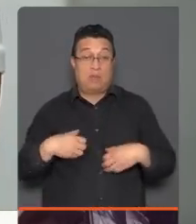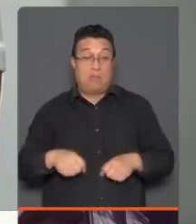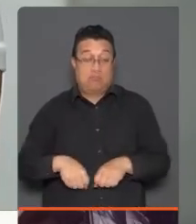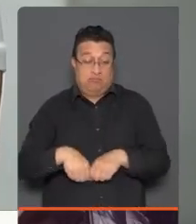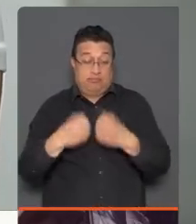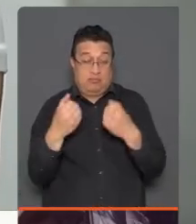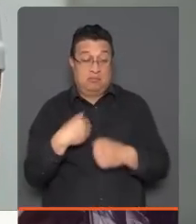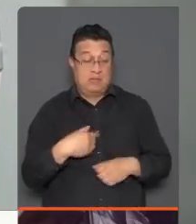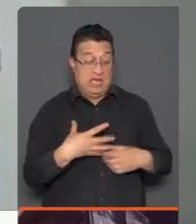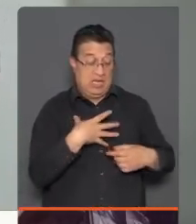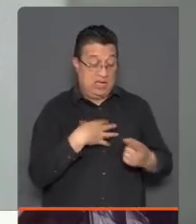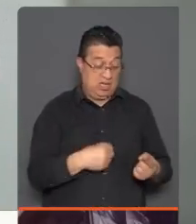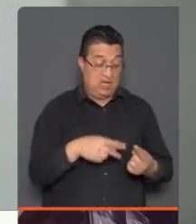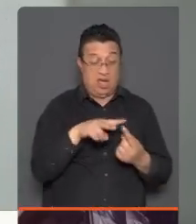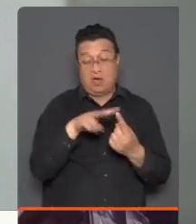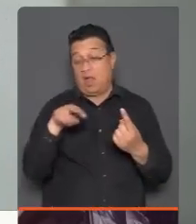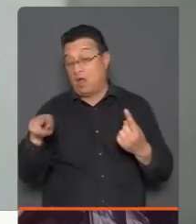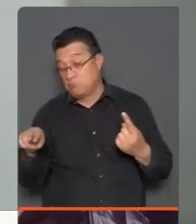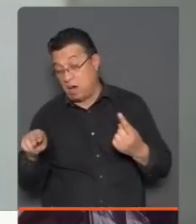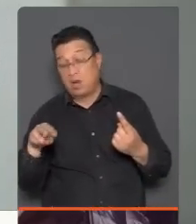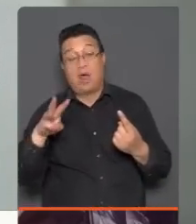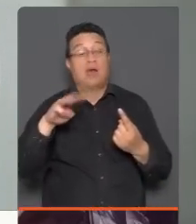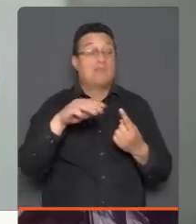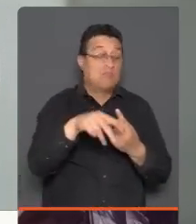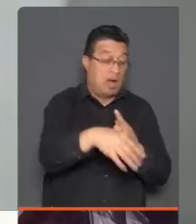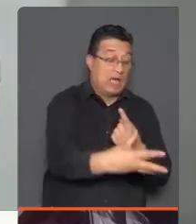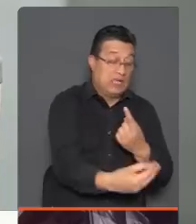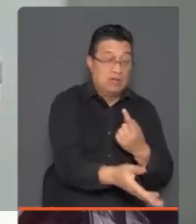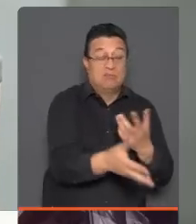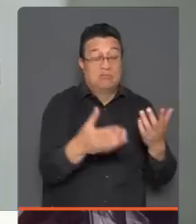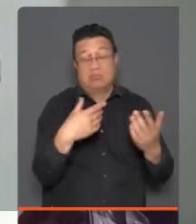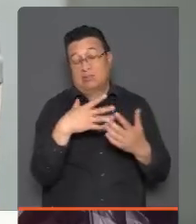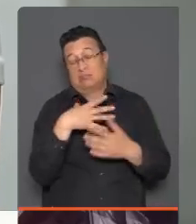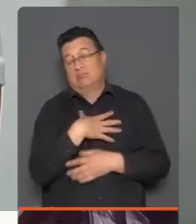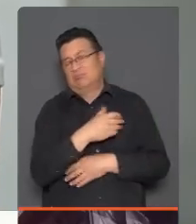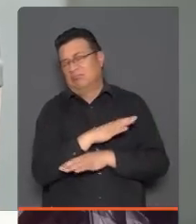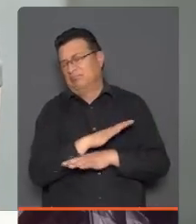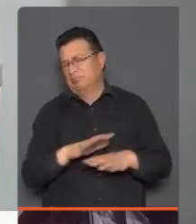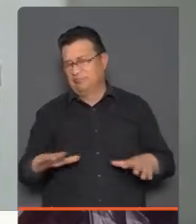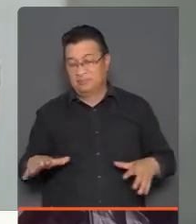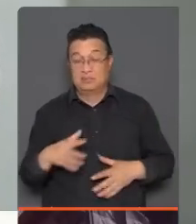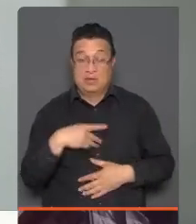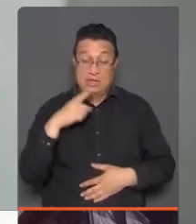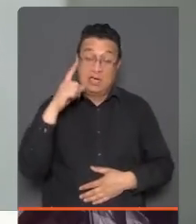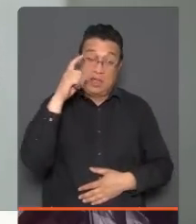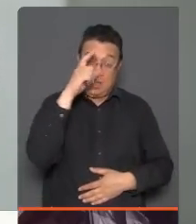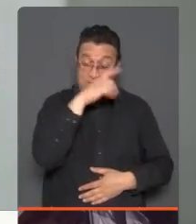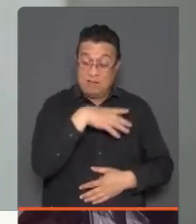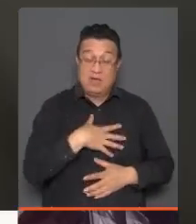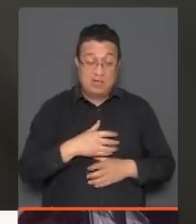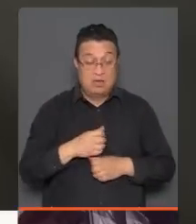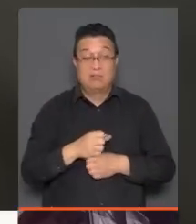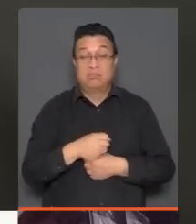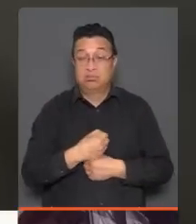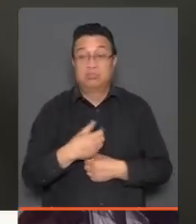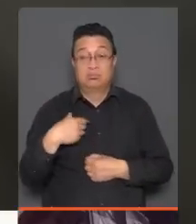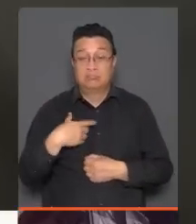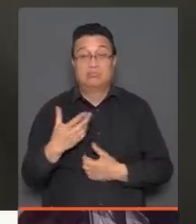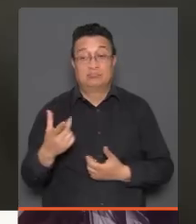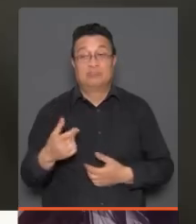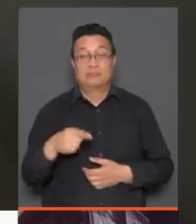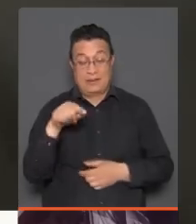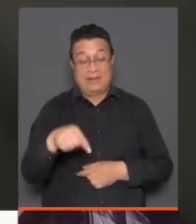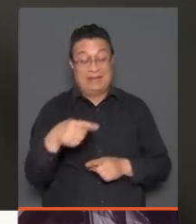una hermana, una mamá, entonces ha sido terrible y bueno, cuesta no tenerla. Esta